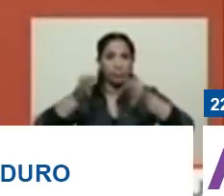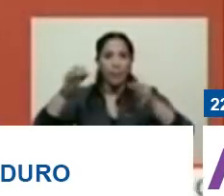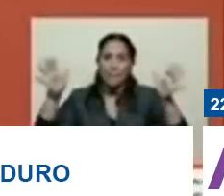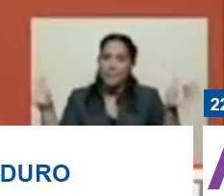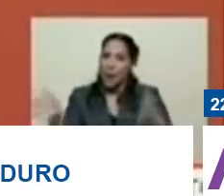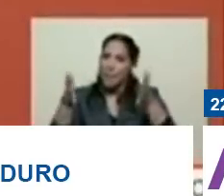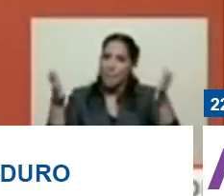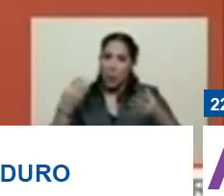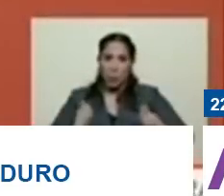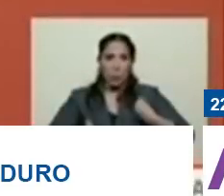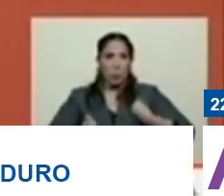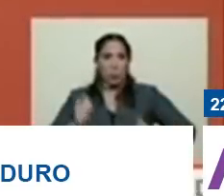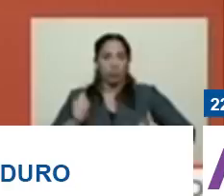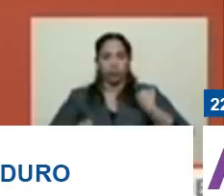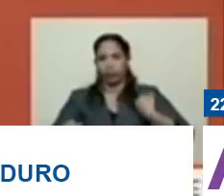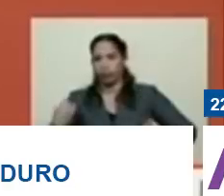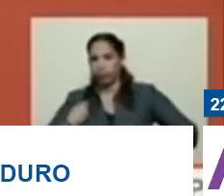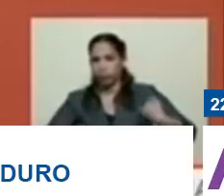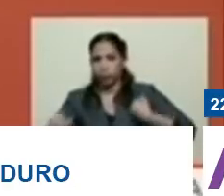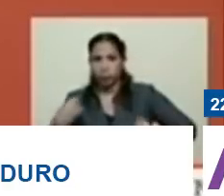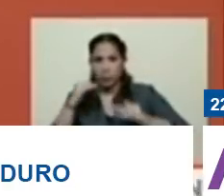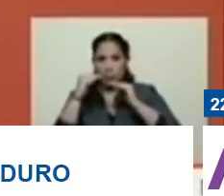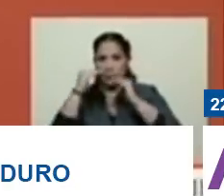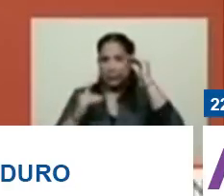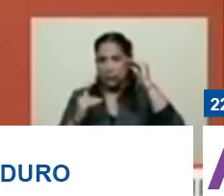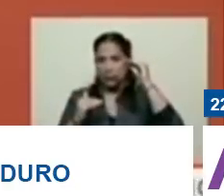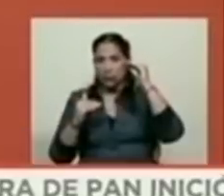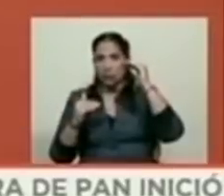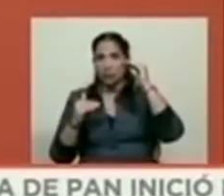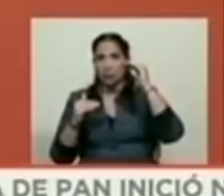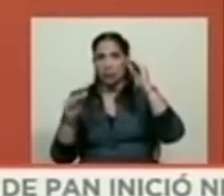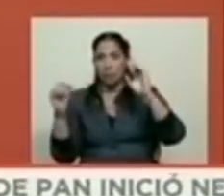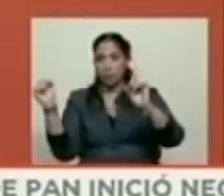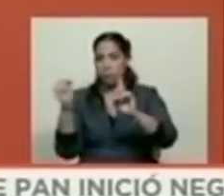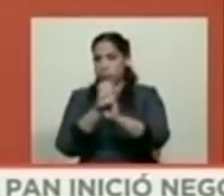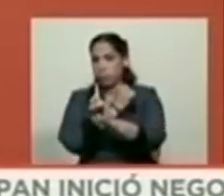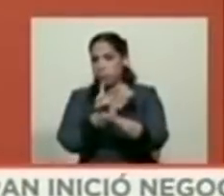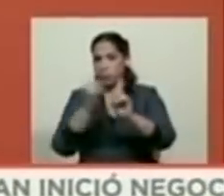para ser entrenados para instaurar supuestos falsos positivos en el